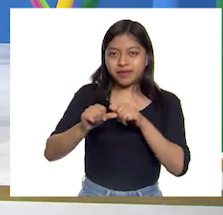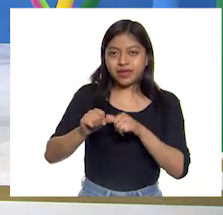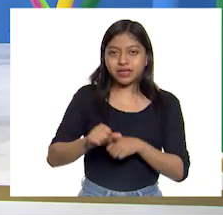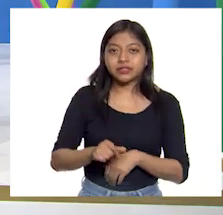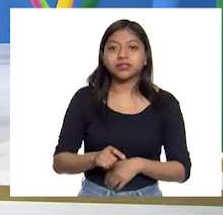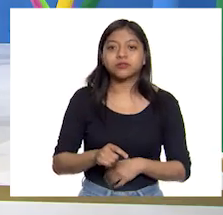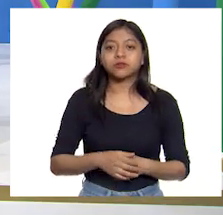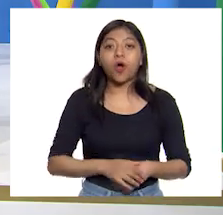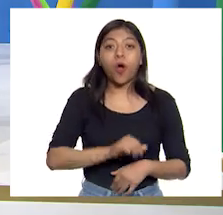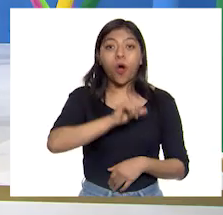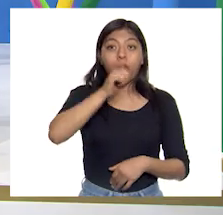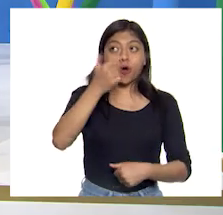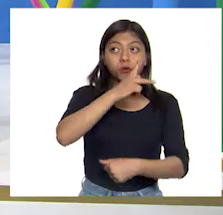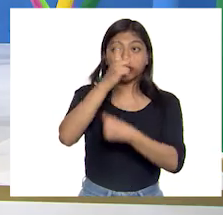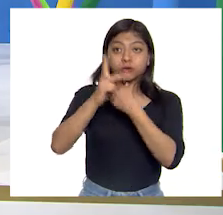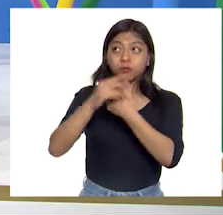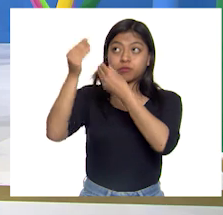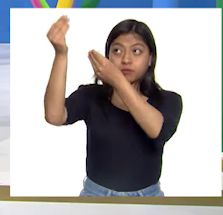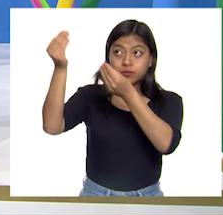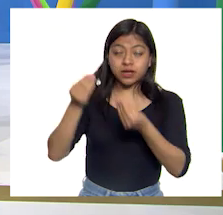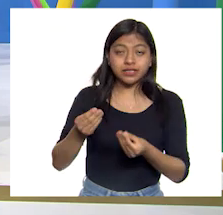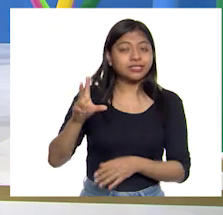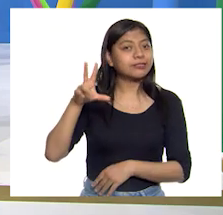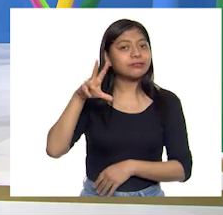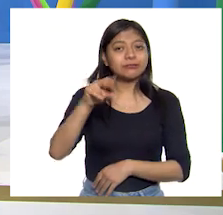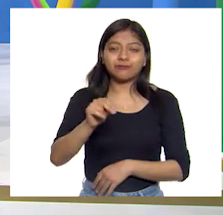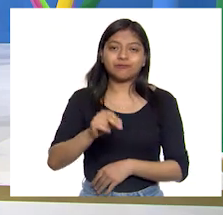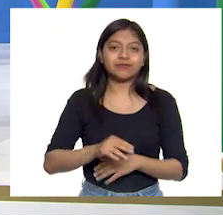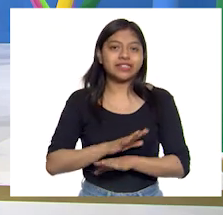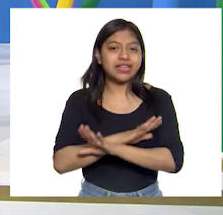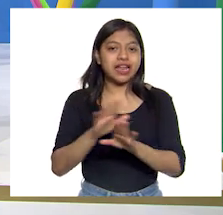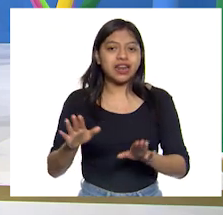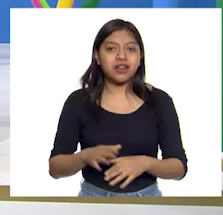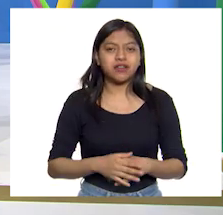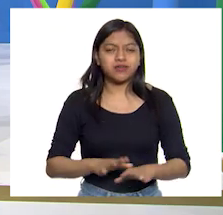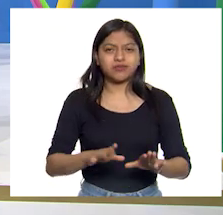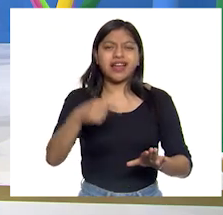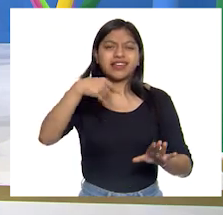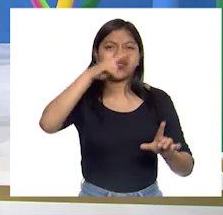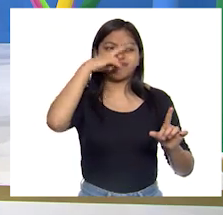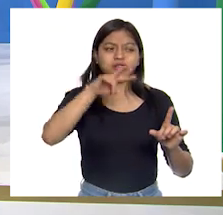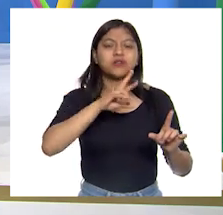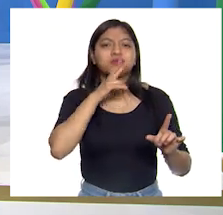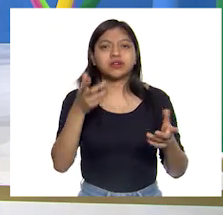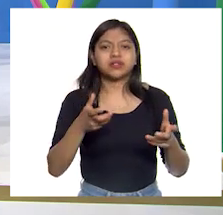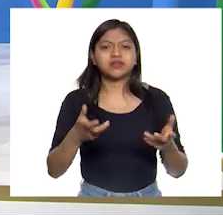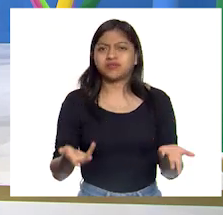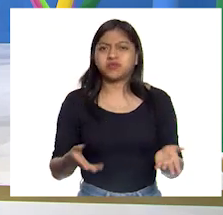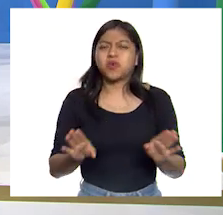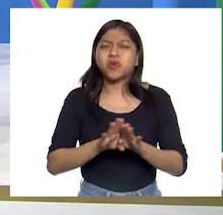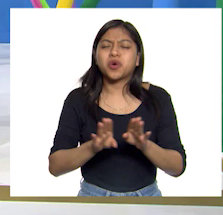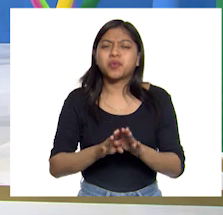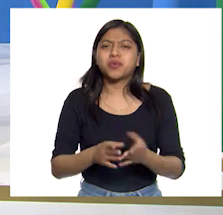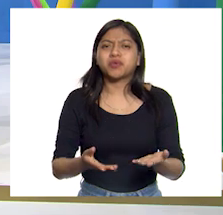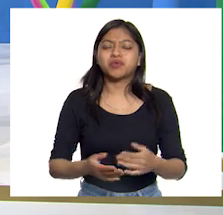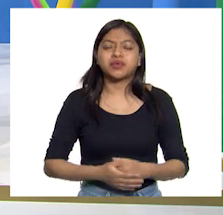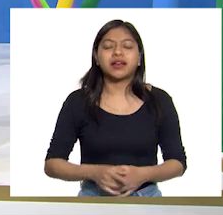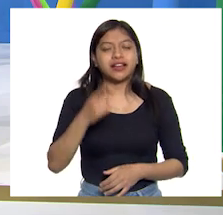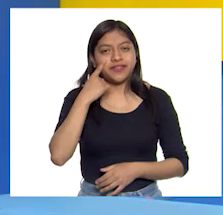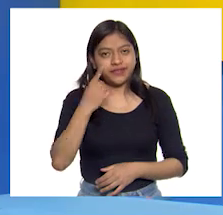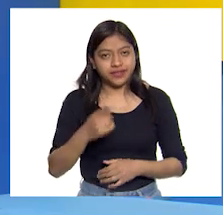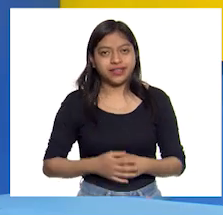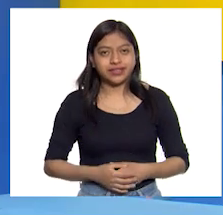se trae desde otro país y sustituir significa cambiar o reemplazar. Entonces, si conocemos